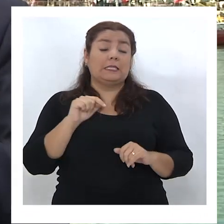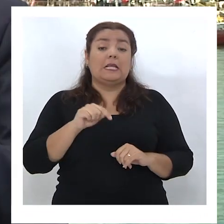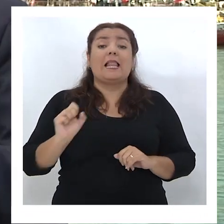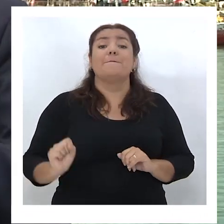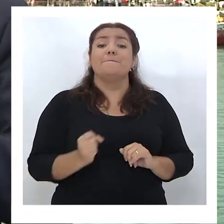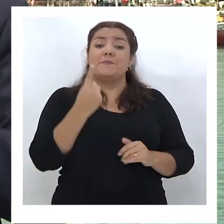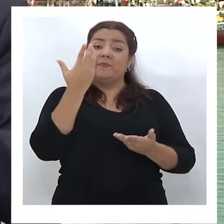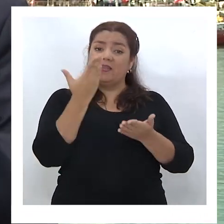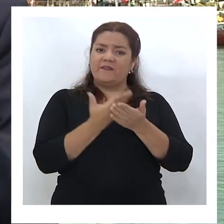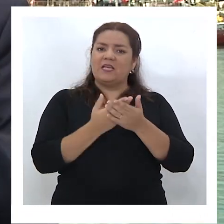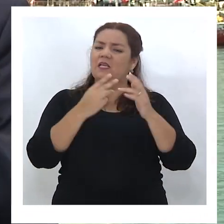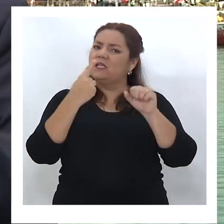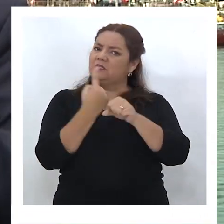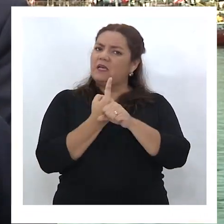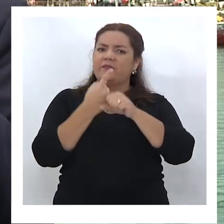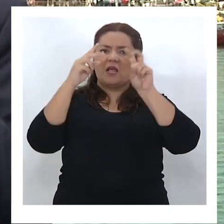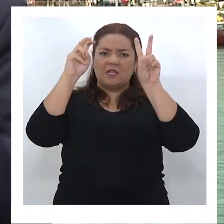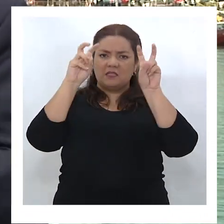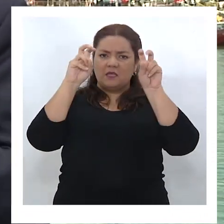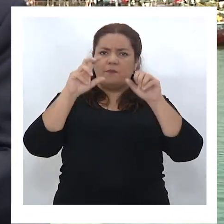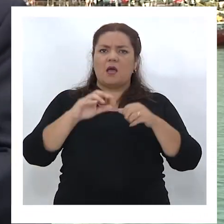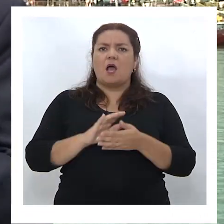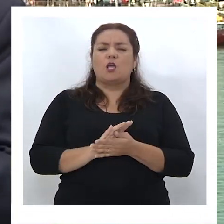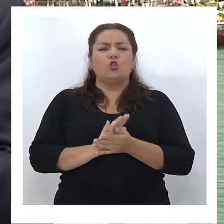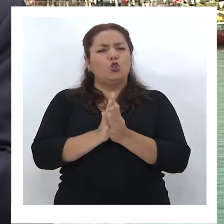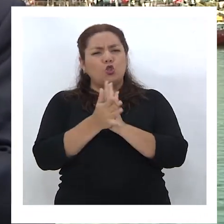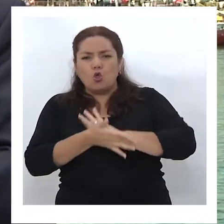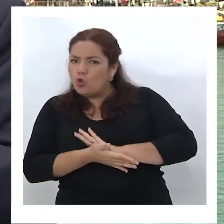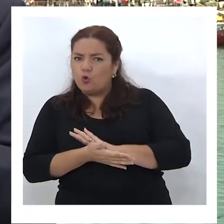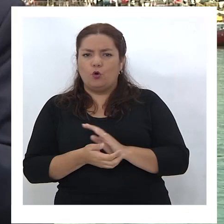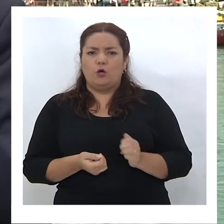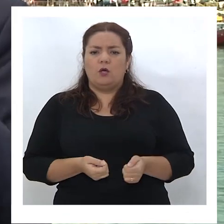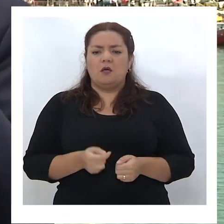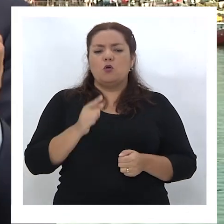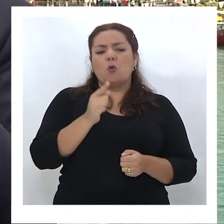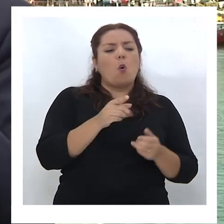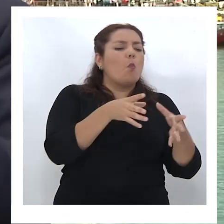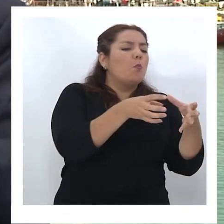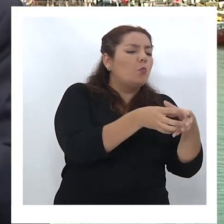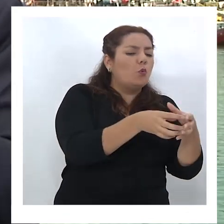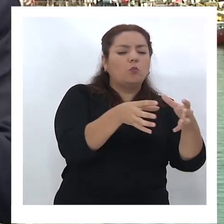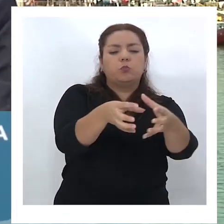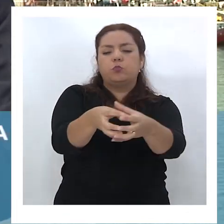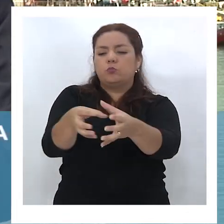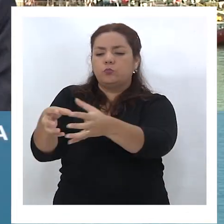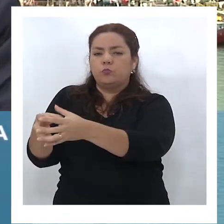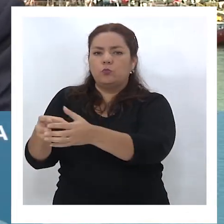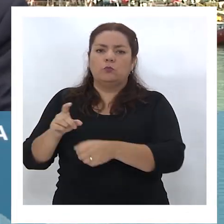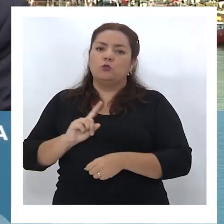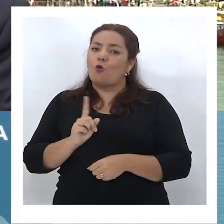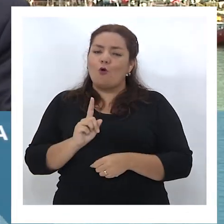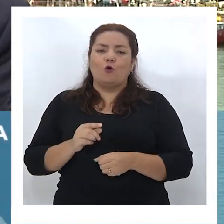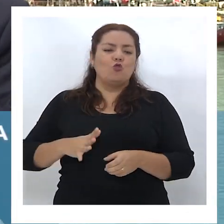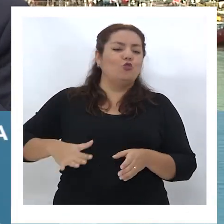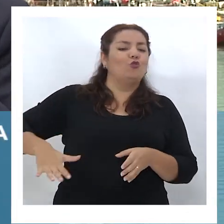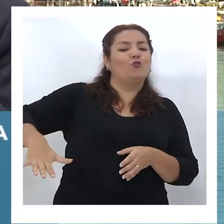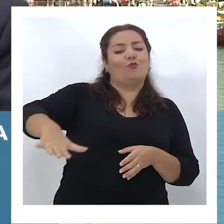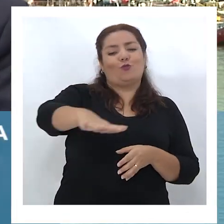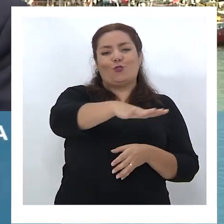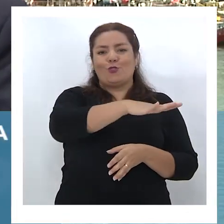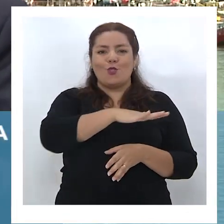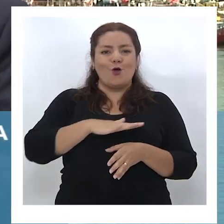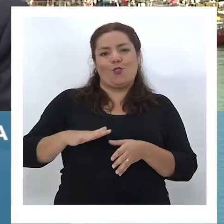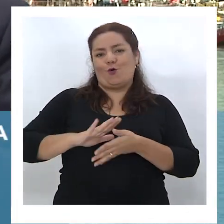que se aborda el sistema logístico completo, no los puertos por separado del transporte, sino que todo lo que